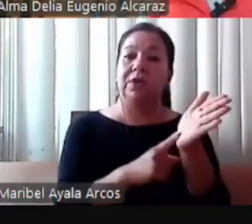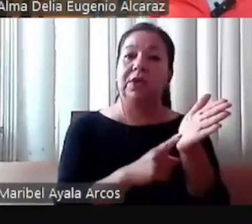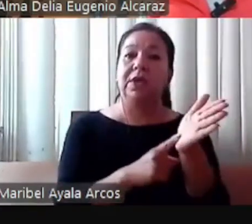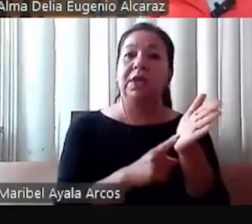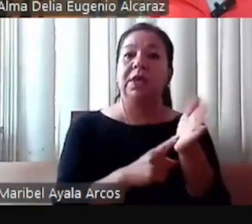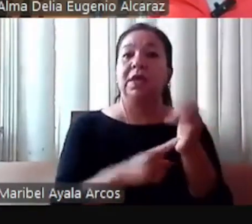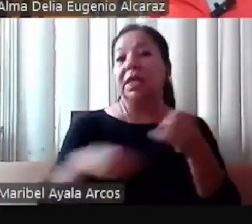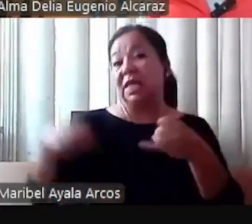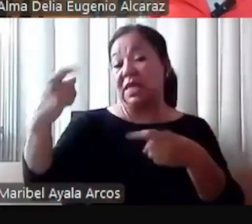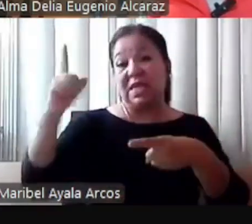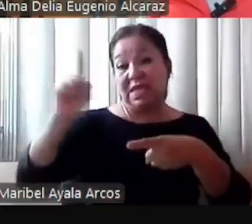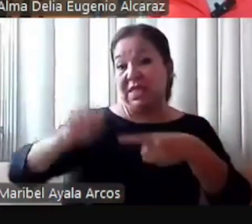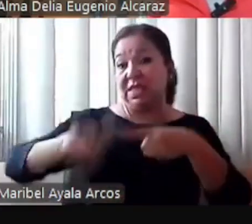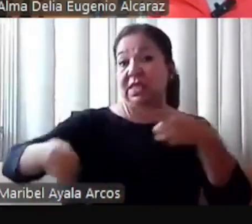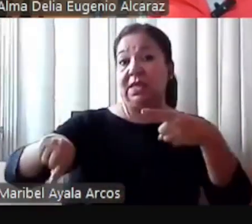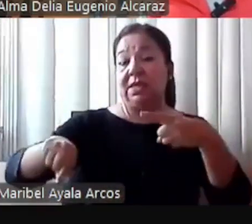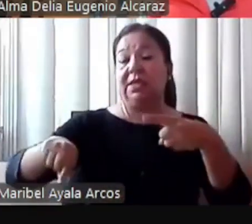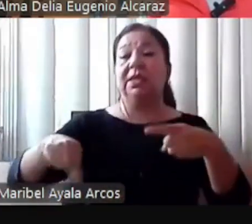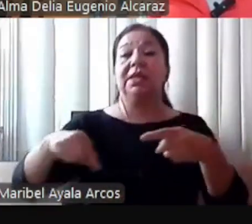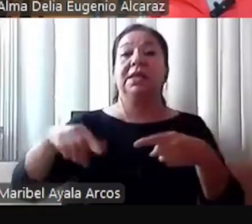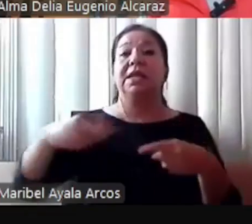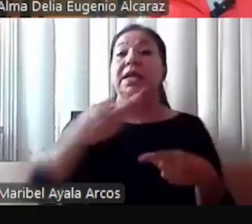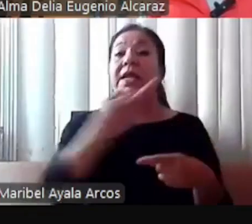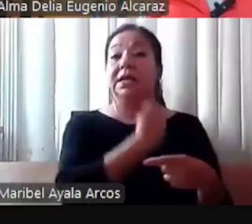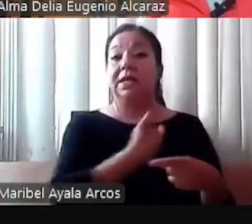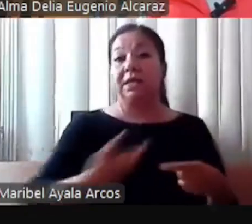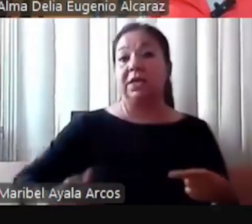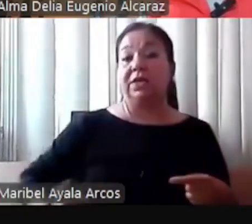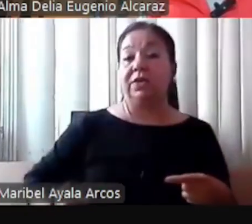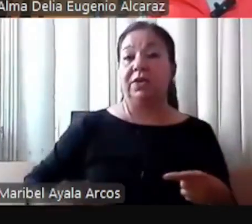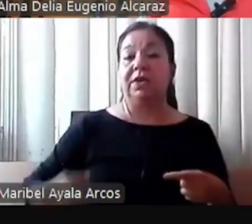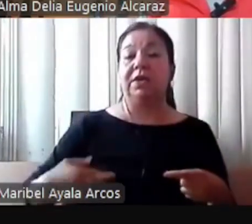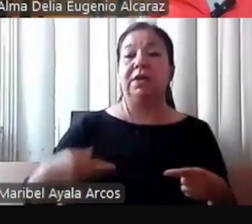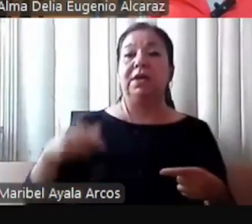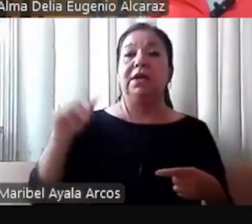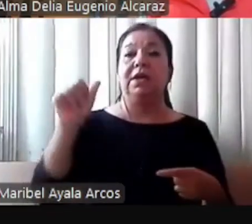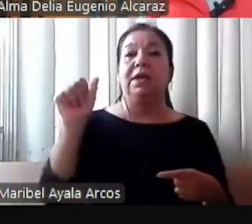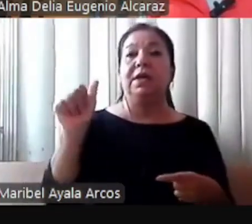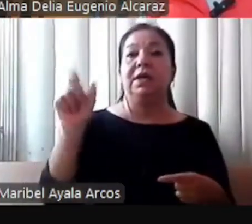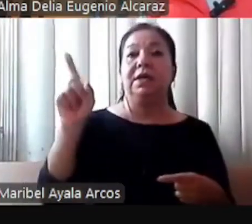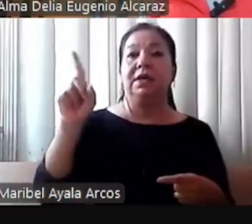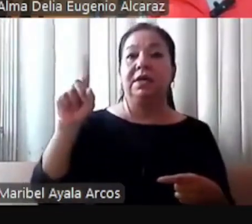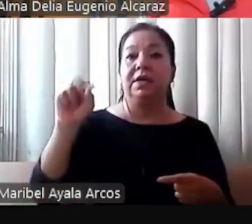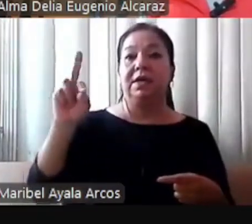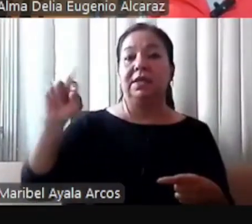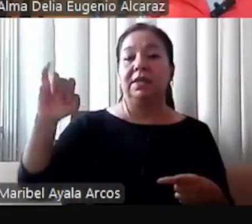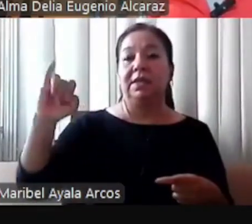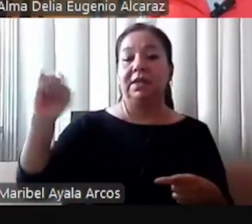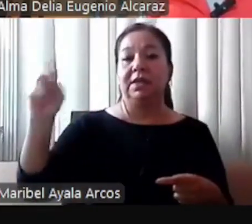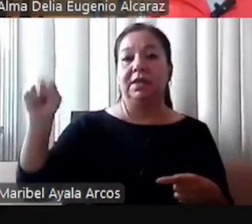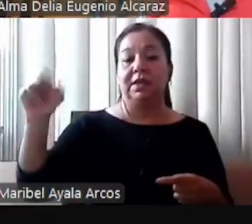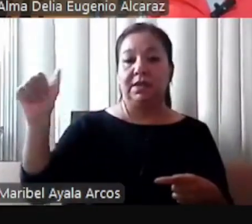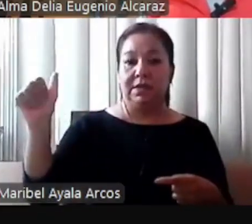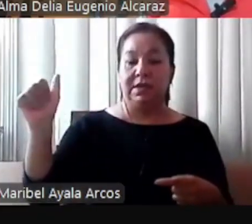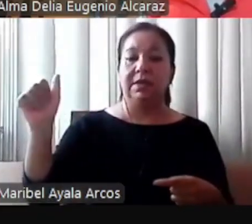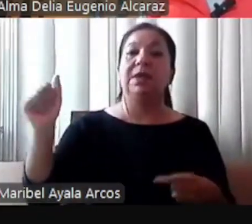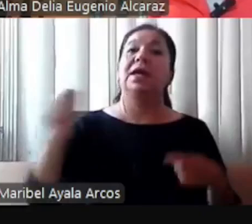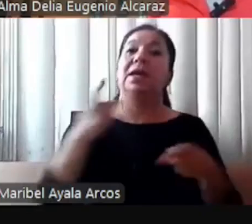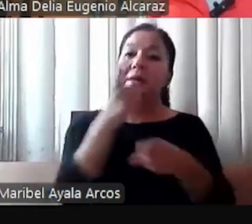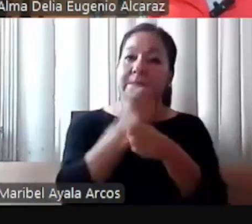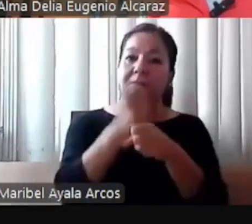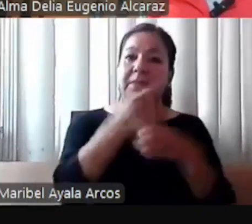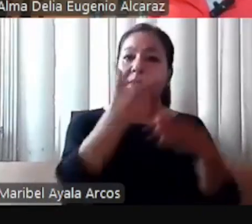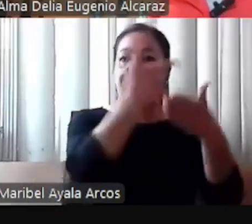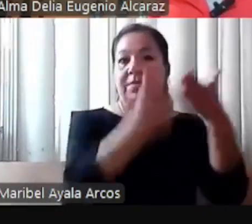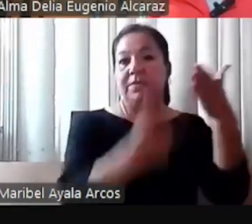porque se estima que la asignación de la regiduría a favor de Adriana Moctezuma Ortega, registrada en la primera fórmula de la lista postulada por